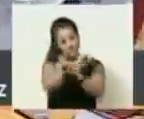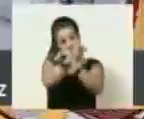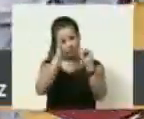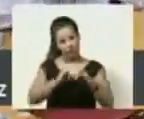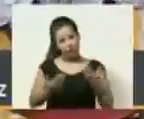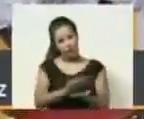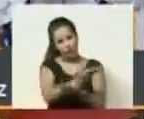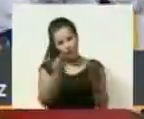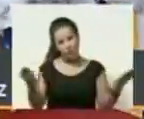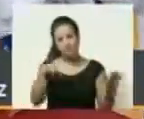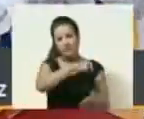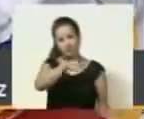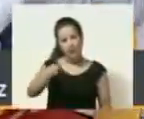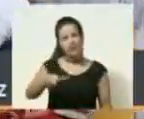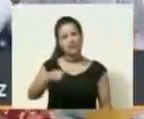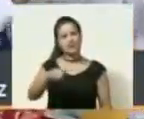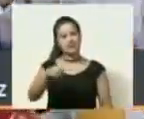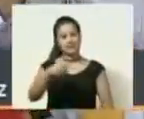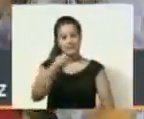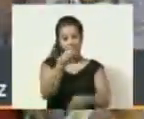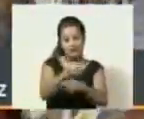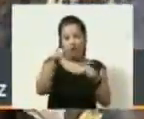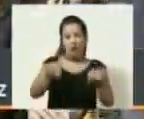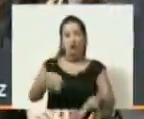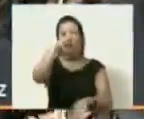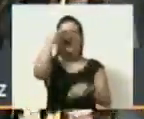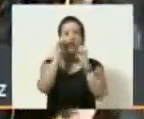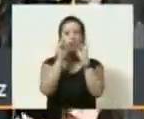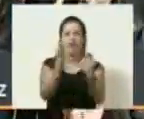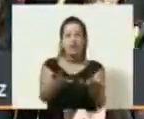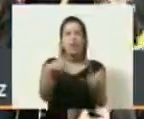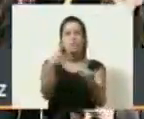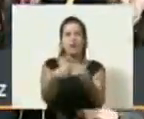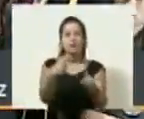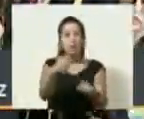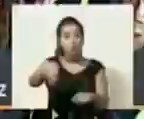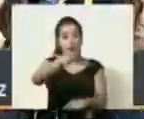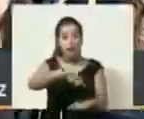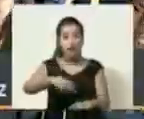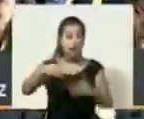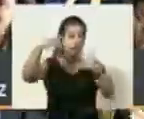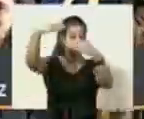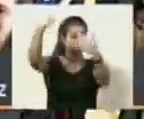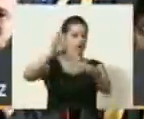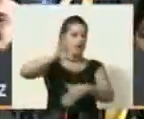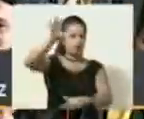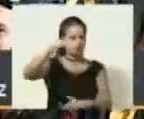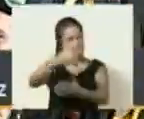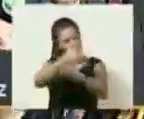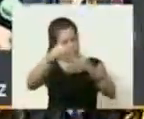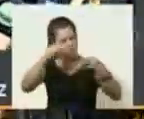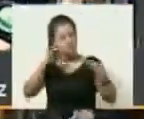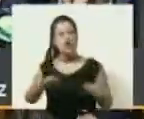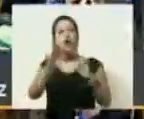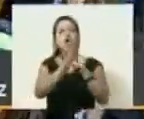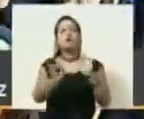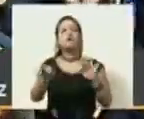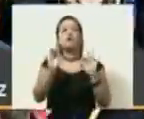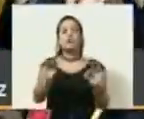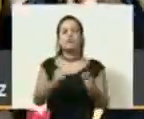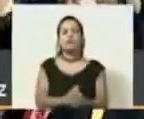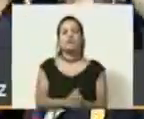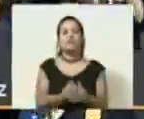y misioneras de la patria. Que Dios los bendiga y tengan un futuro grande. Gracias, futuro presidente. Constituyente.